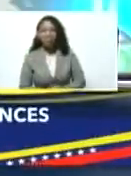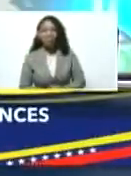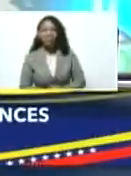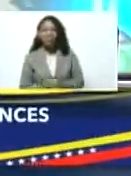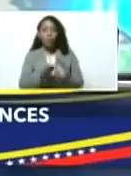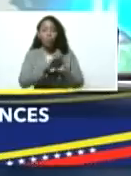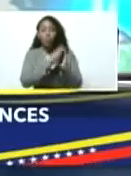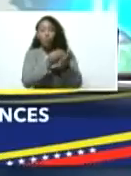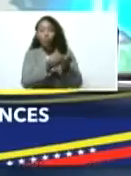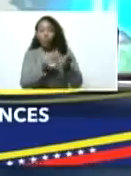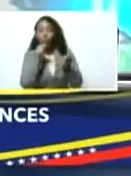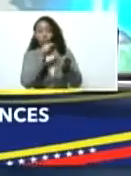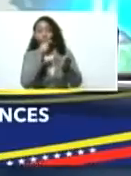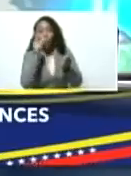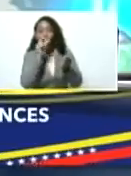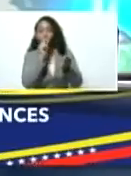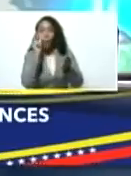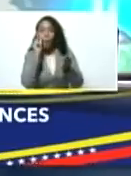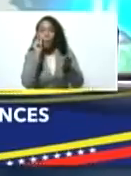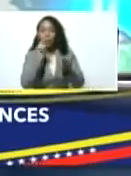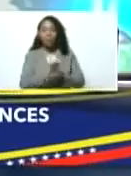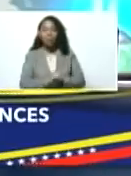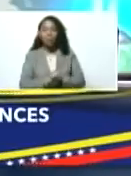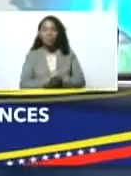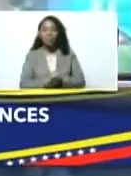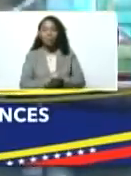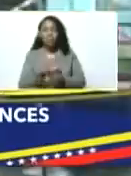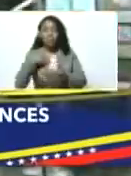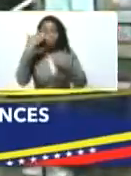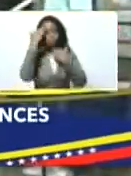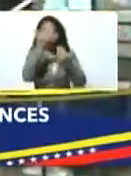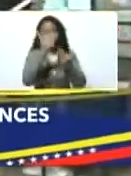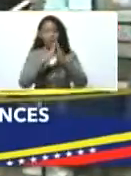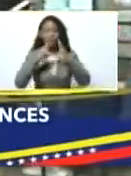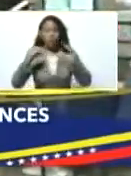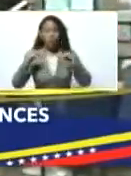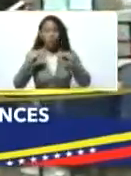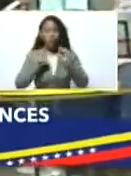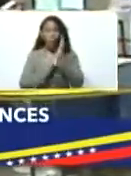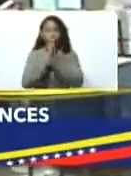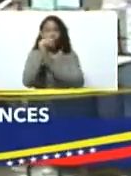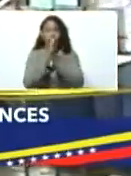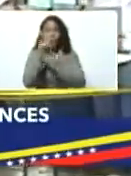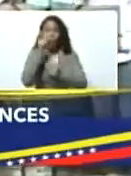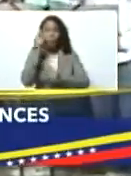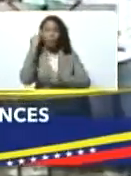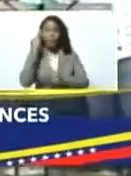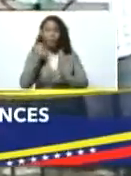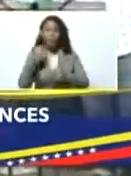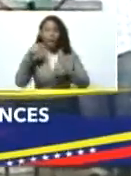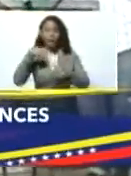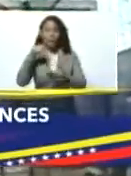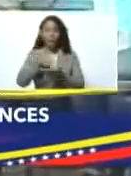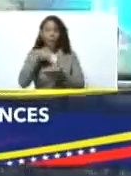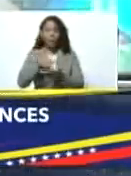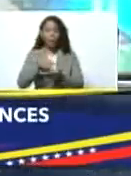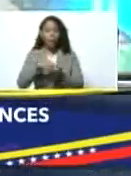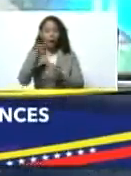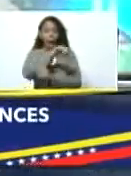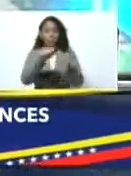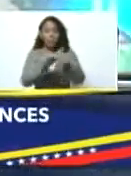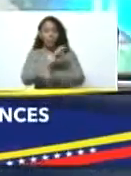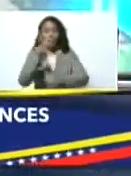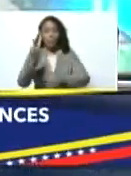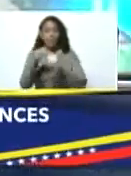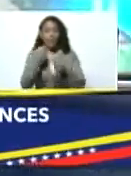Mundito. Bueno, mi saludo a todos los emprendedores, emprendedoras presentes, al vicepresidente